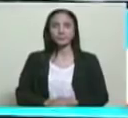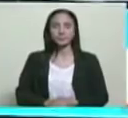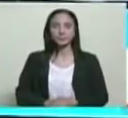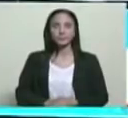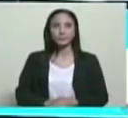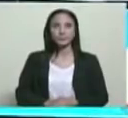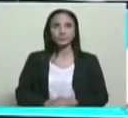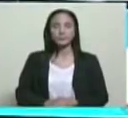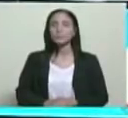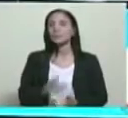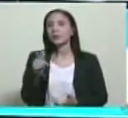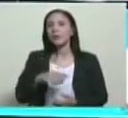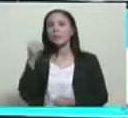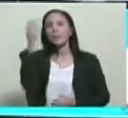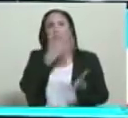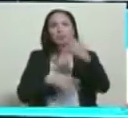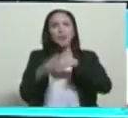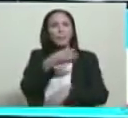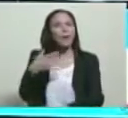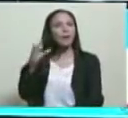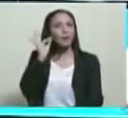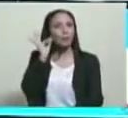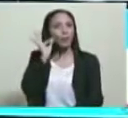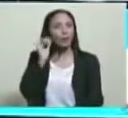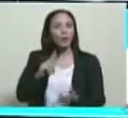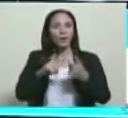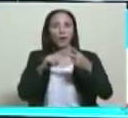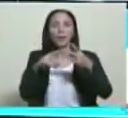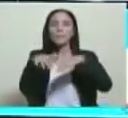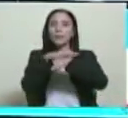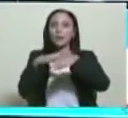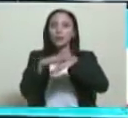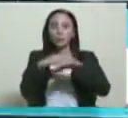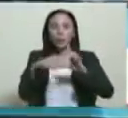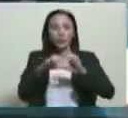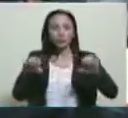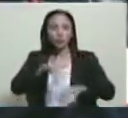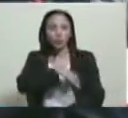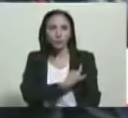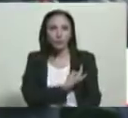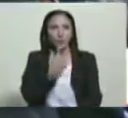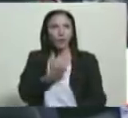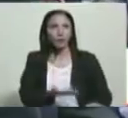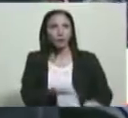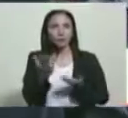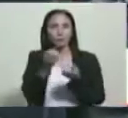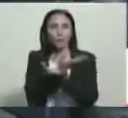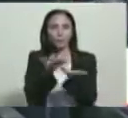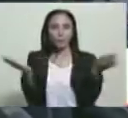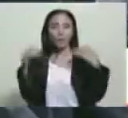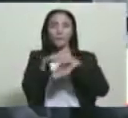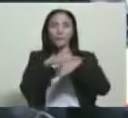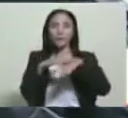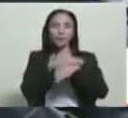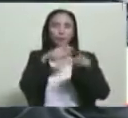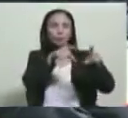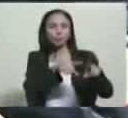Compañera Blanca Ecao, compañero ministro de Educación Superior, compañera ministra de Agricultura